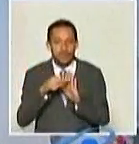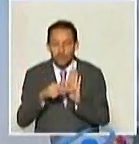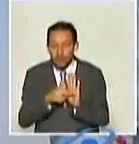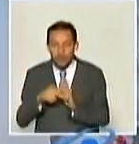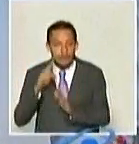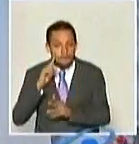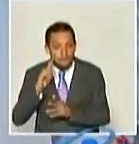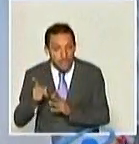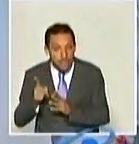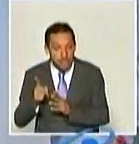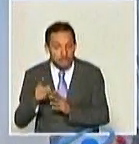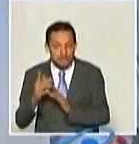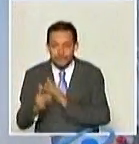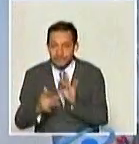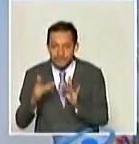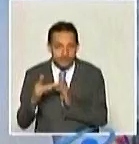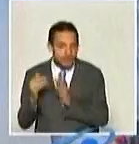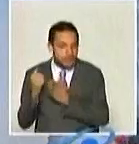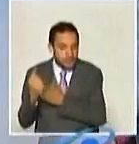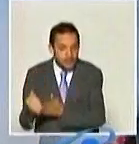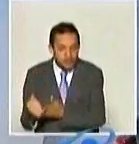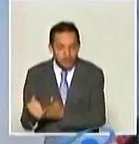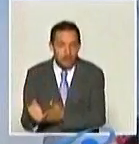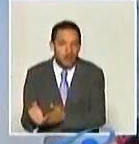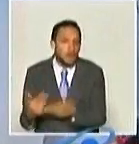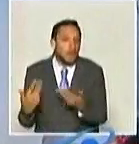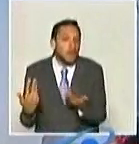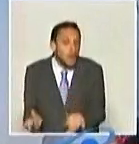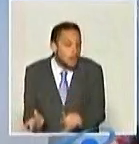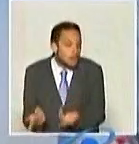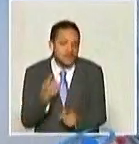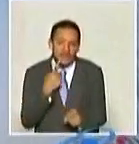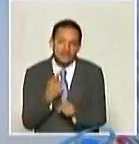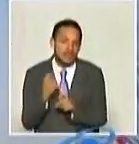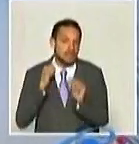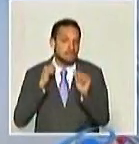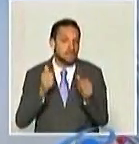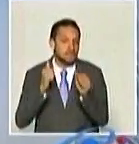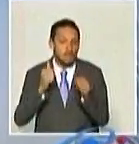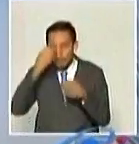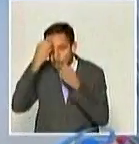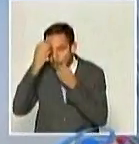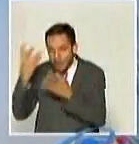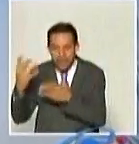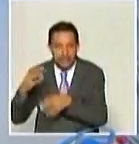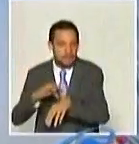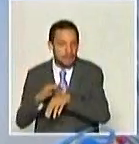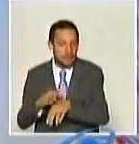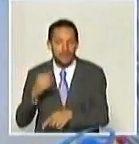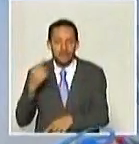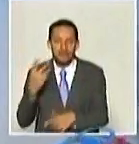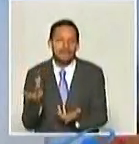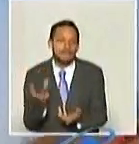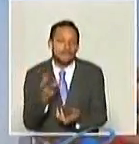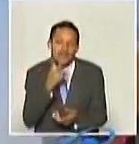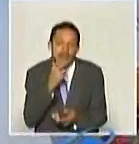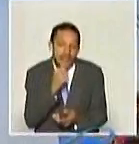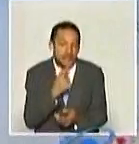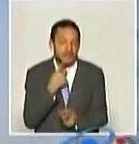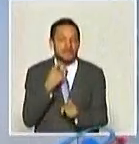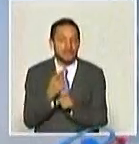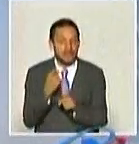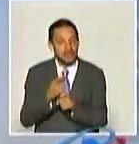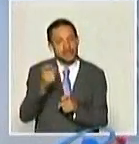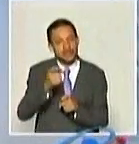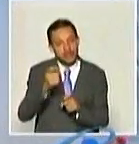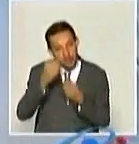está tratando de llevar a cabo para que su enfermedad salga adelante. Entonces eso es muy importante